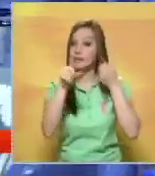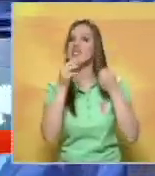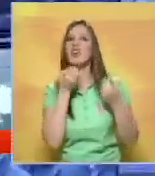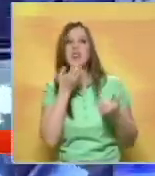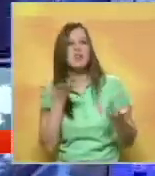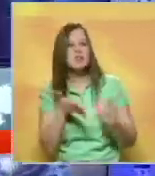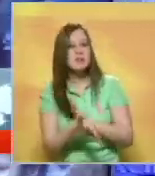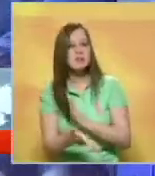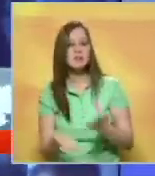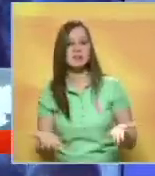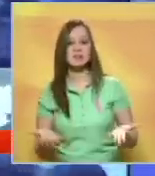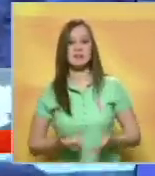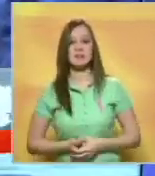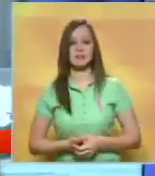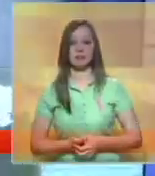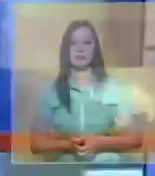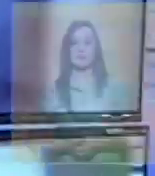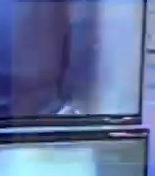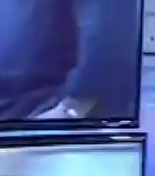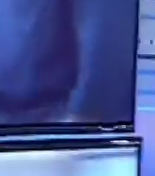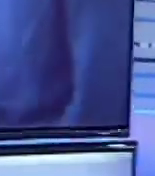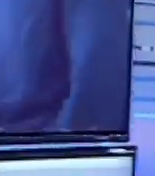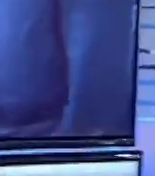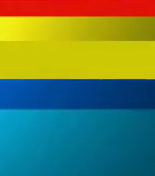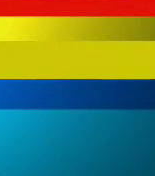de qué se trata.